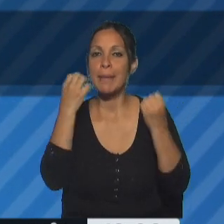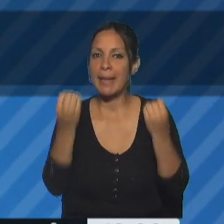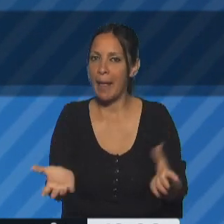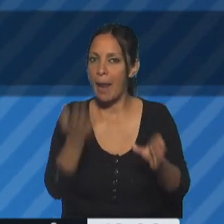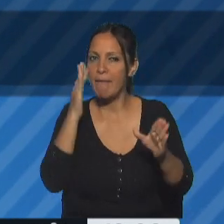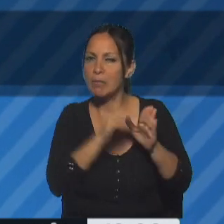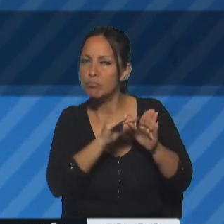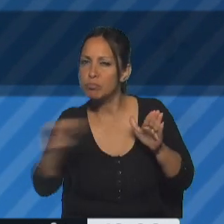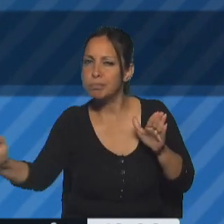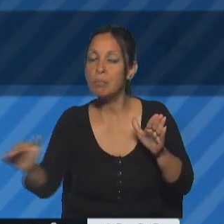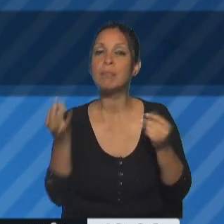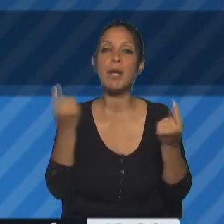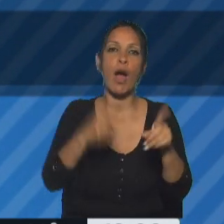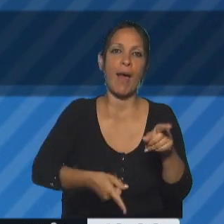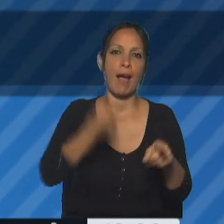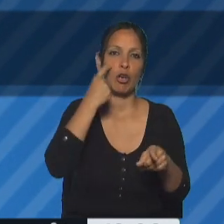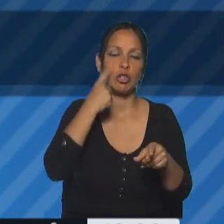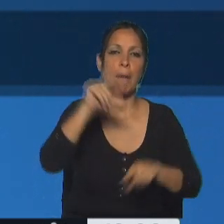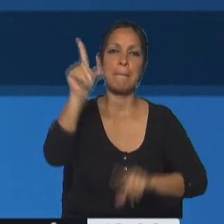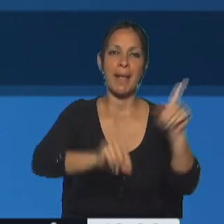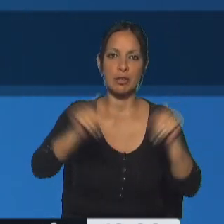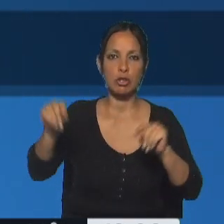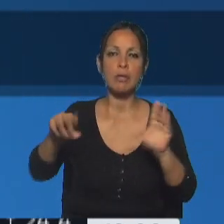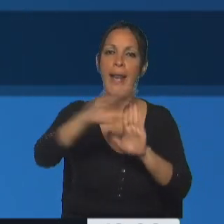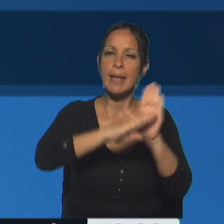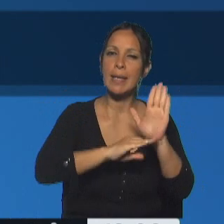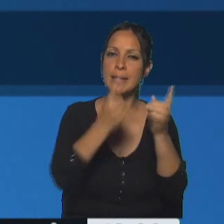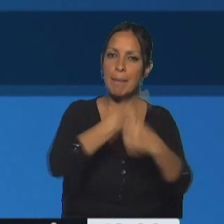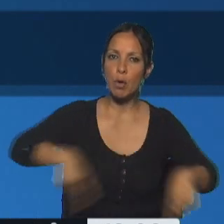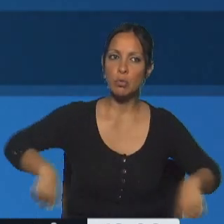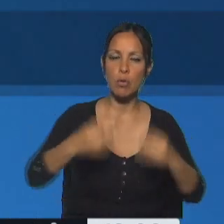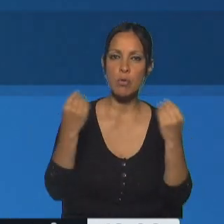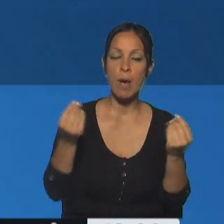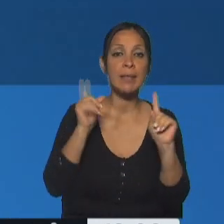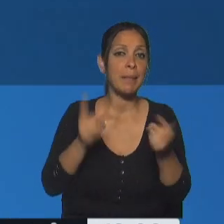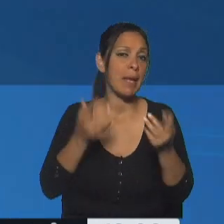asegurar el retroceso de precios, las nuevas listas y el abastecimiento.